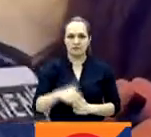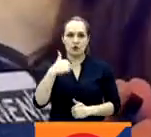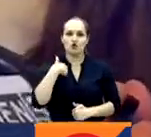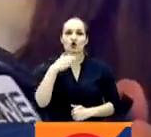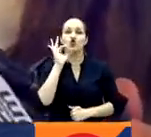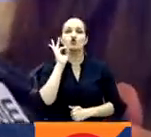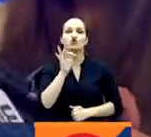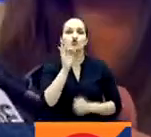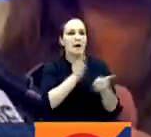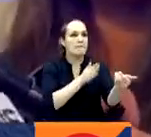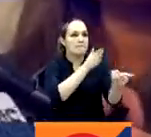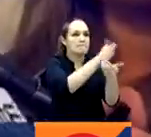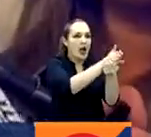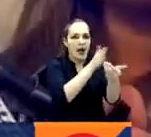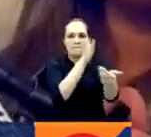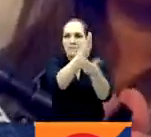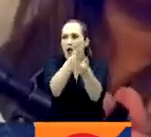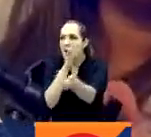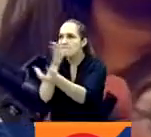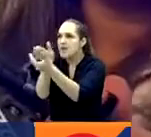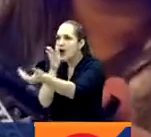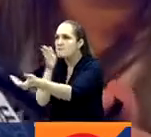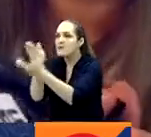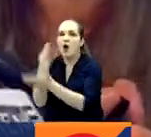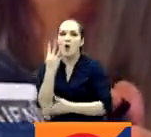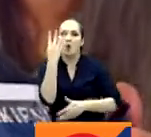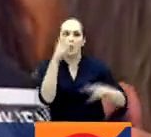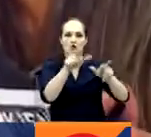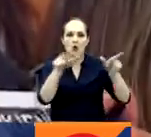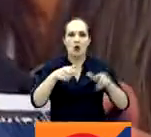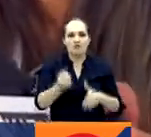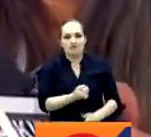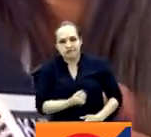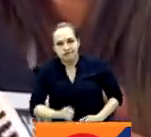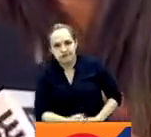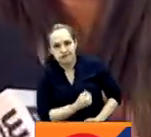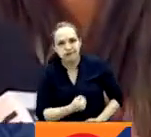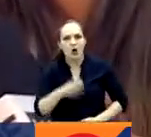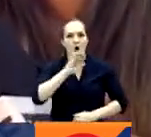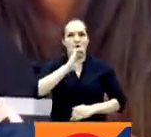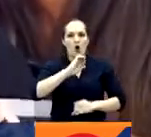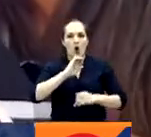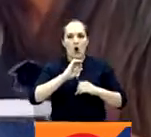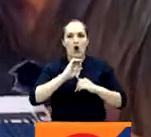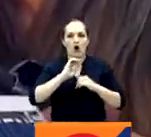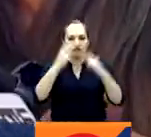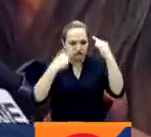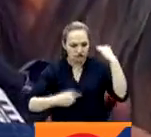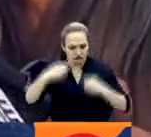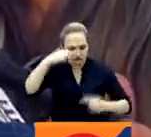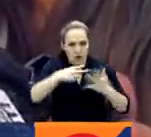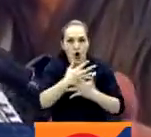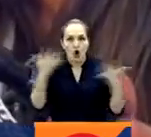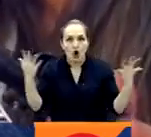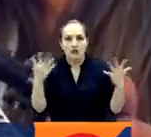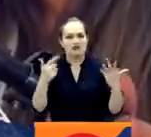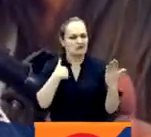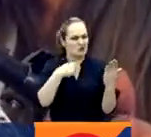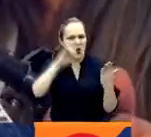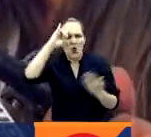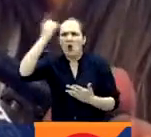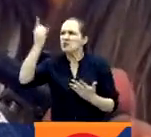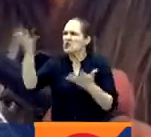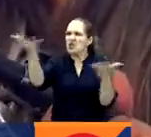al día, a través de Mi Salud Digital la persona puede acceder, tener conciencia de los servicios a los cuales tiene derecho